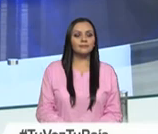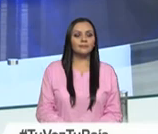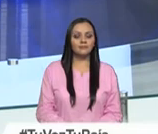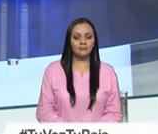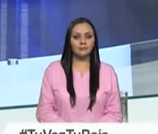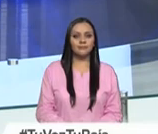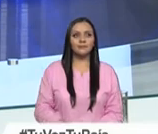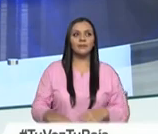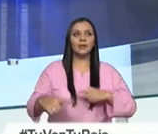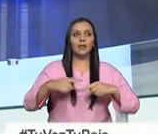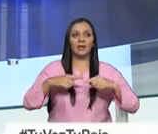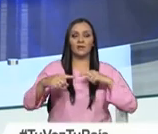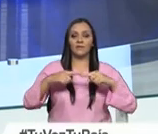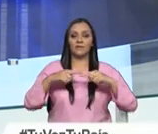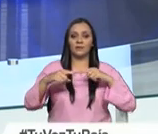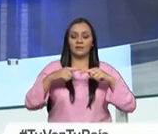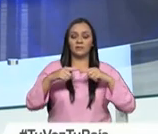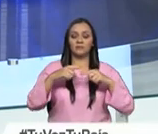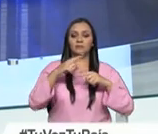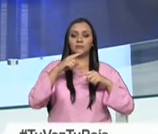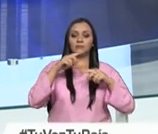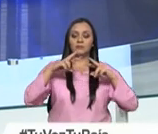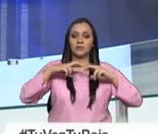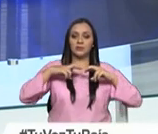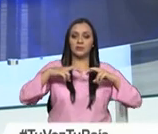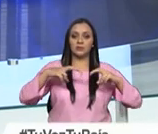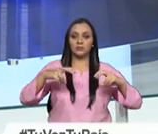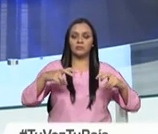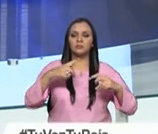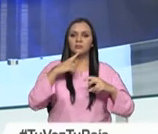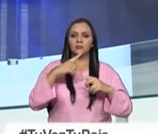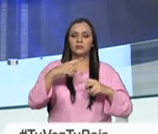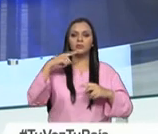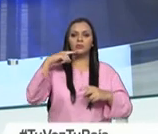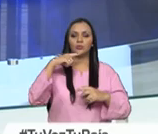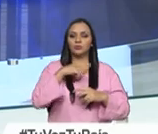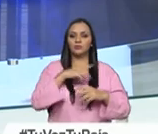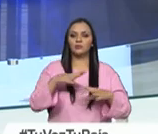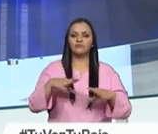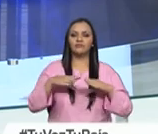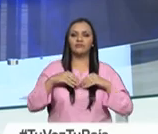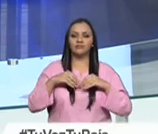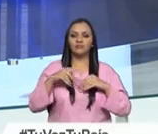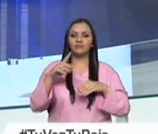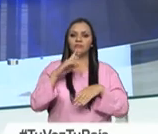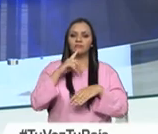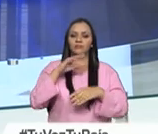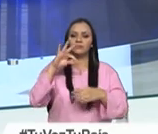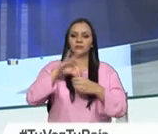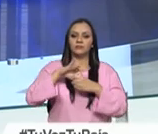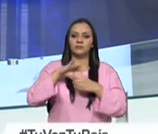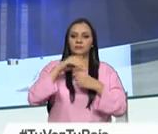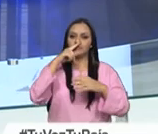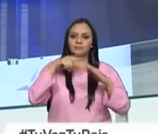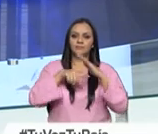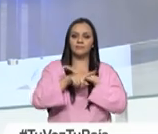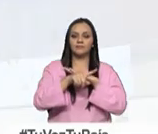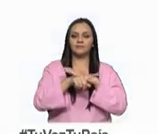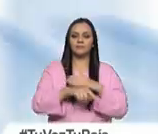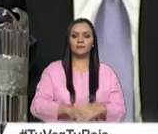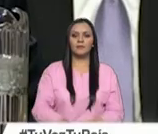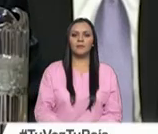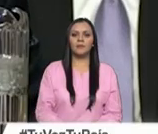Los jefes de inteligencia de Estados Unidos admitieron que Rusia interfirió en las elecciones presidenciales de ese país.